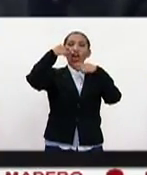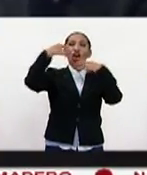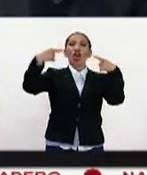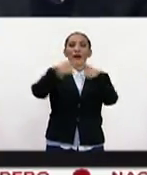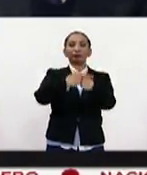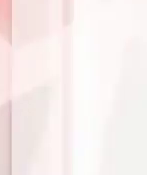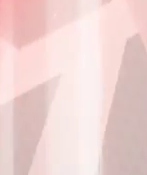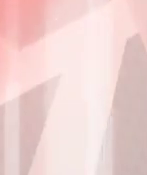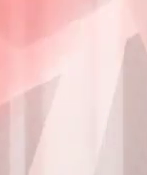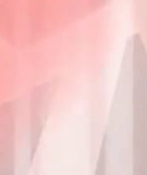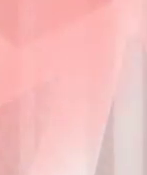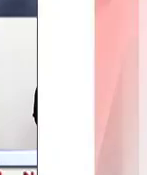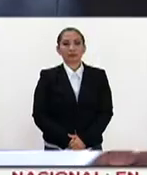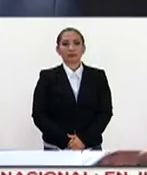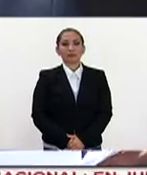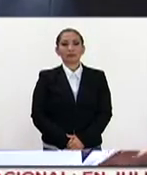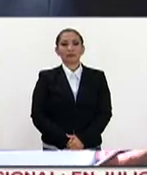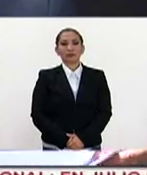evento.